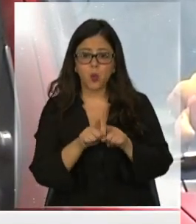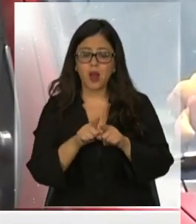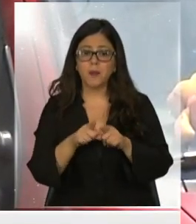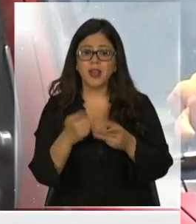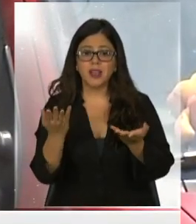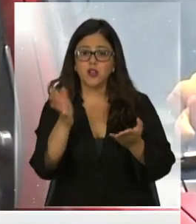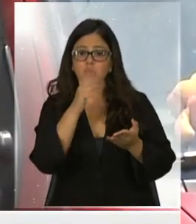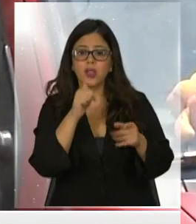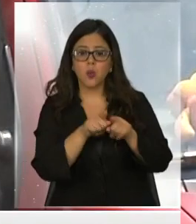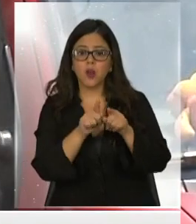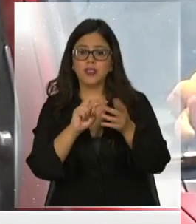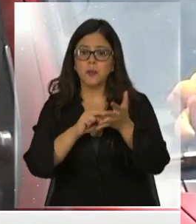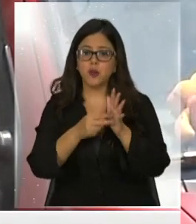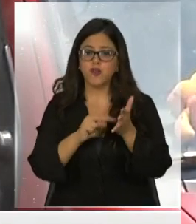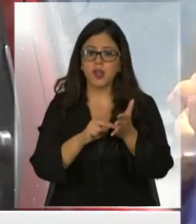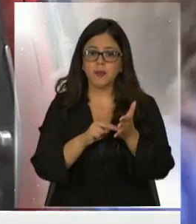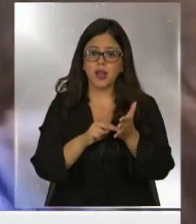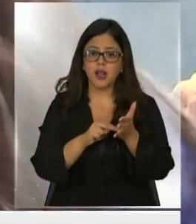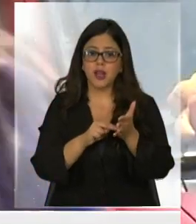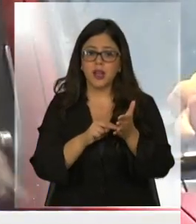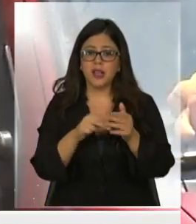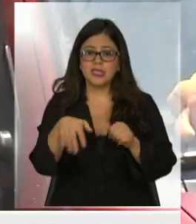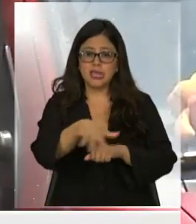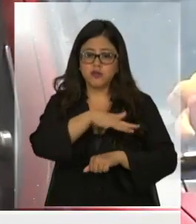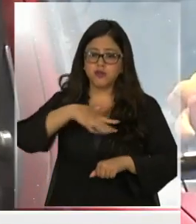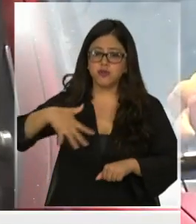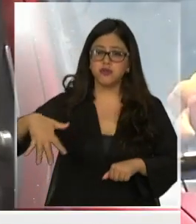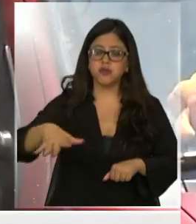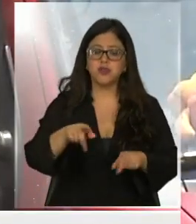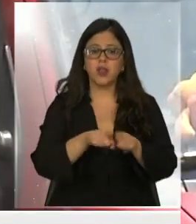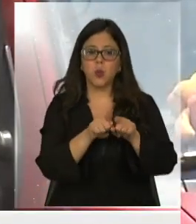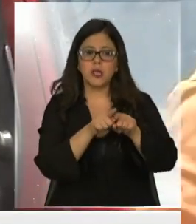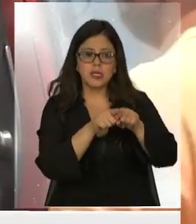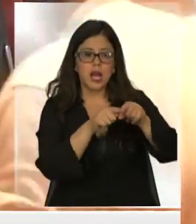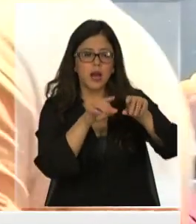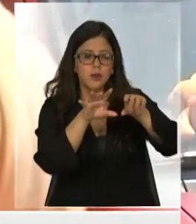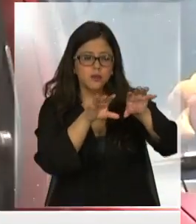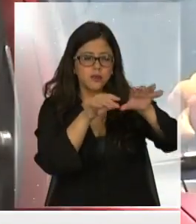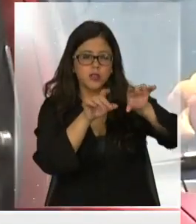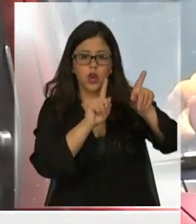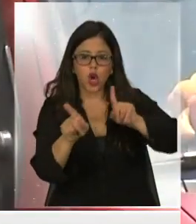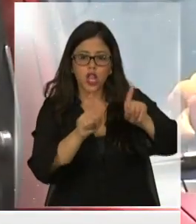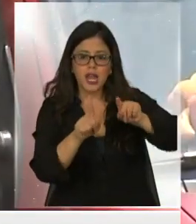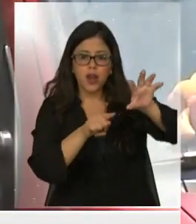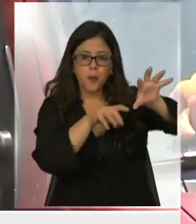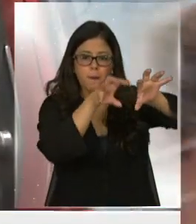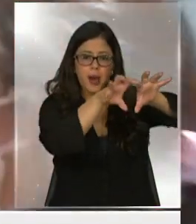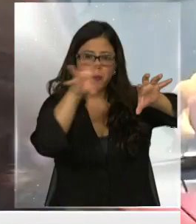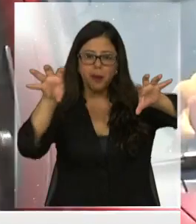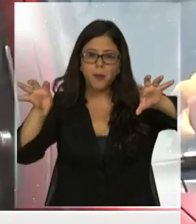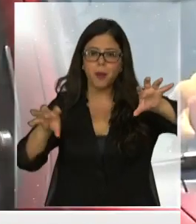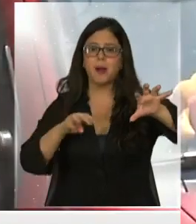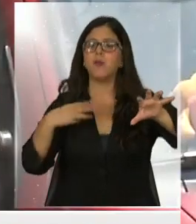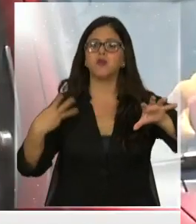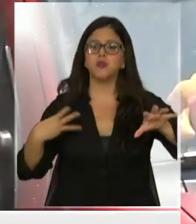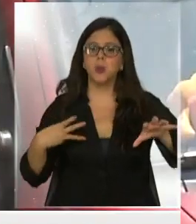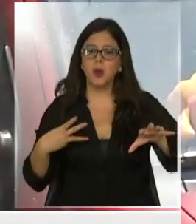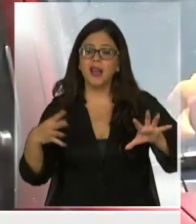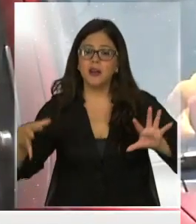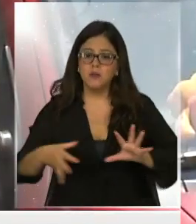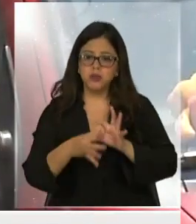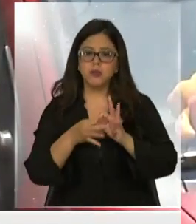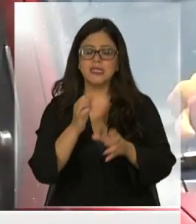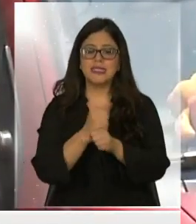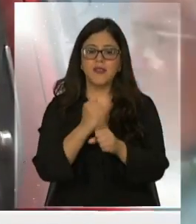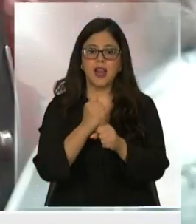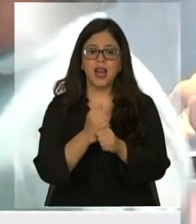un alertamiento a la zona completa, se fue sectorizando a través del sector social de la municipalidad y trabajando